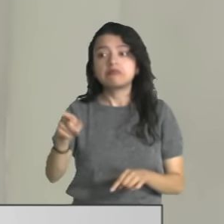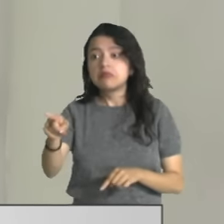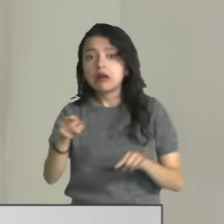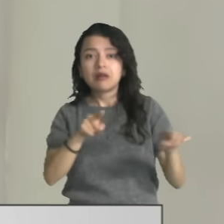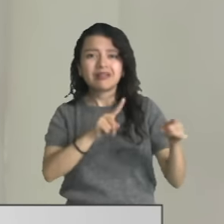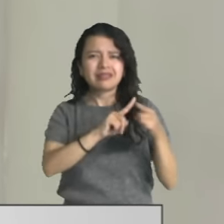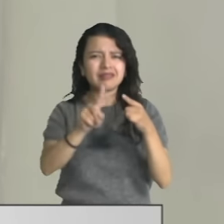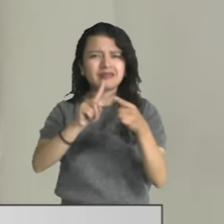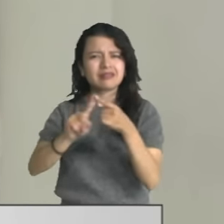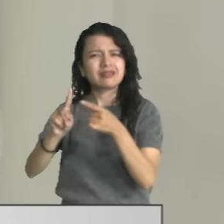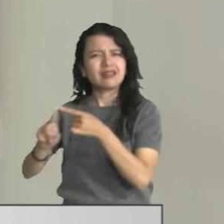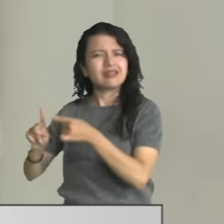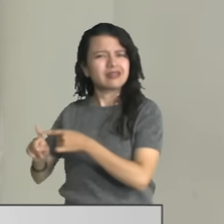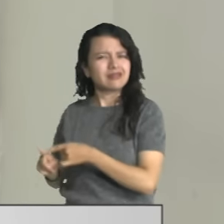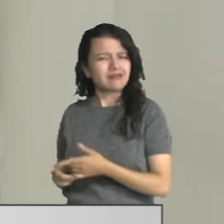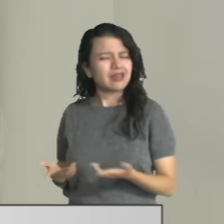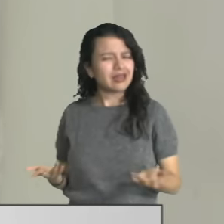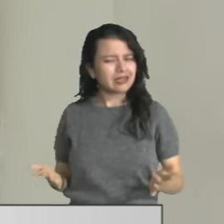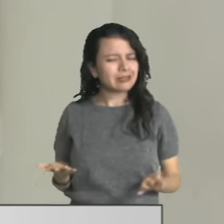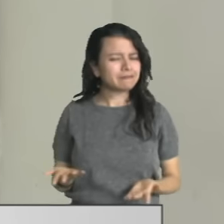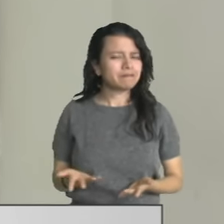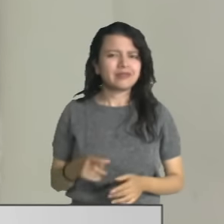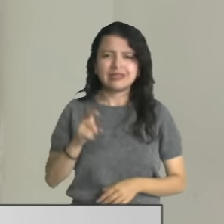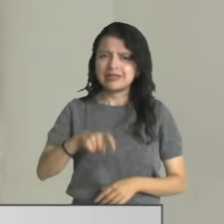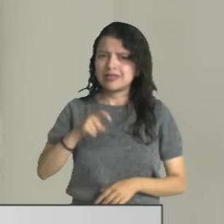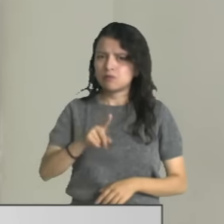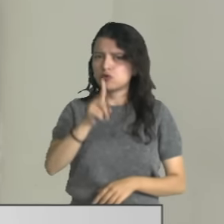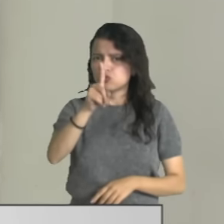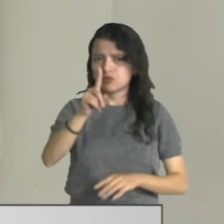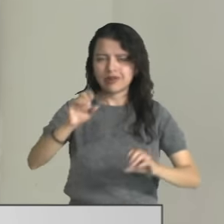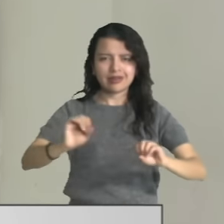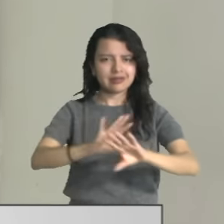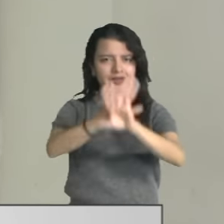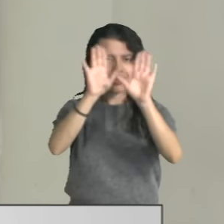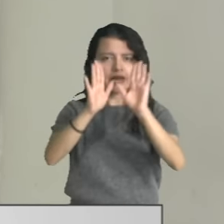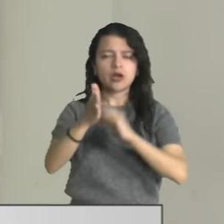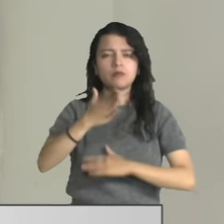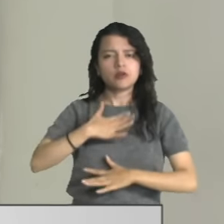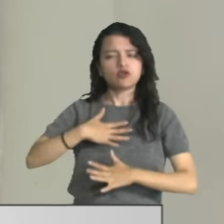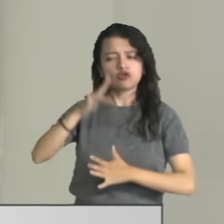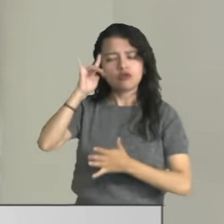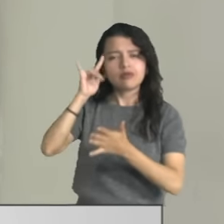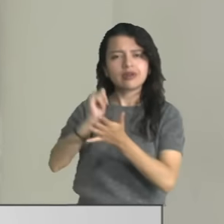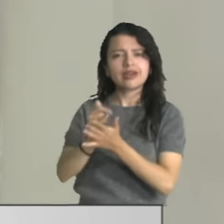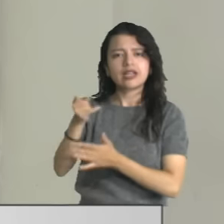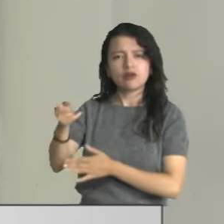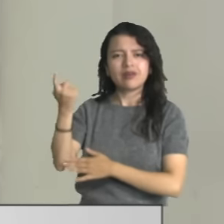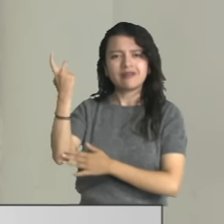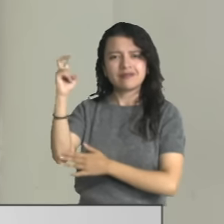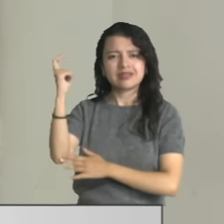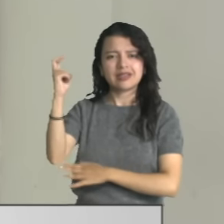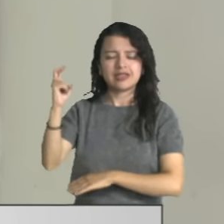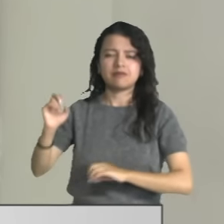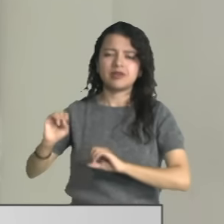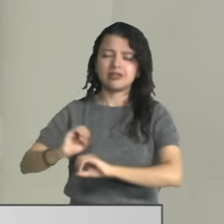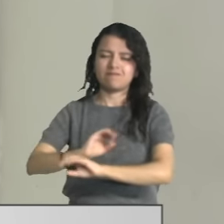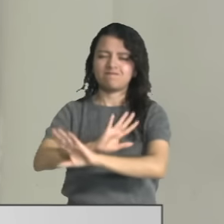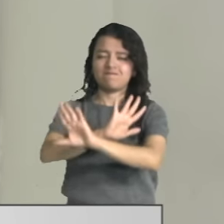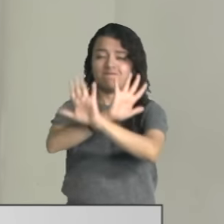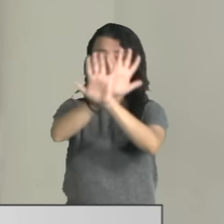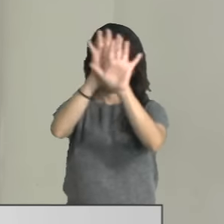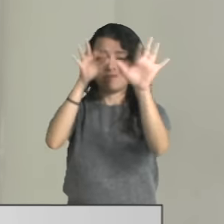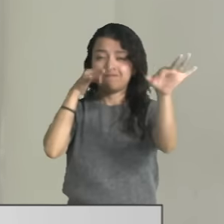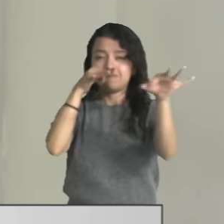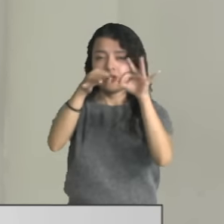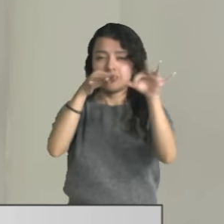las comunidades, de la fuerza pública y de todos, pero tengo fe en la institucionalidad para que se esclarezca y le podamos